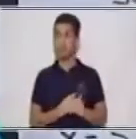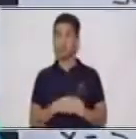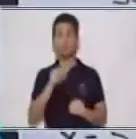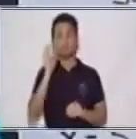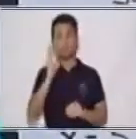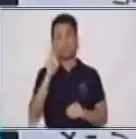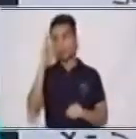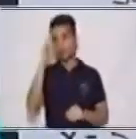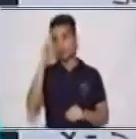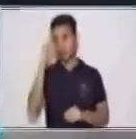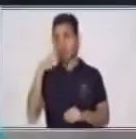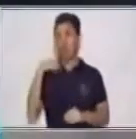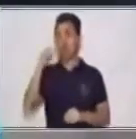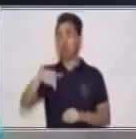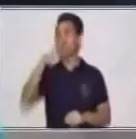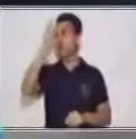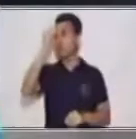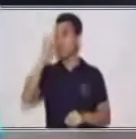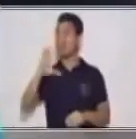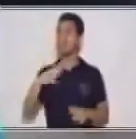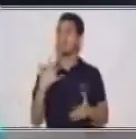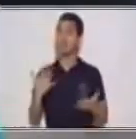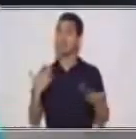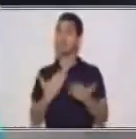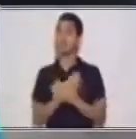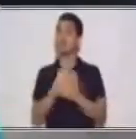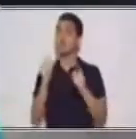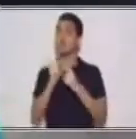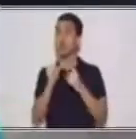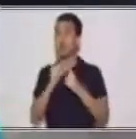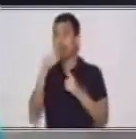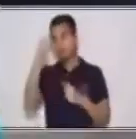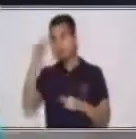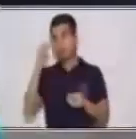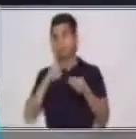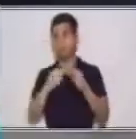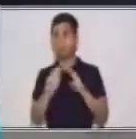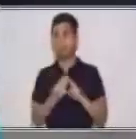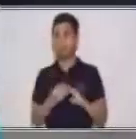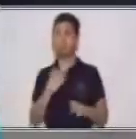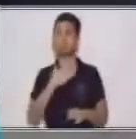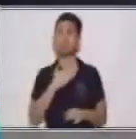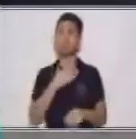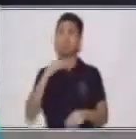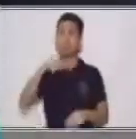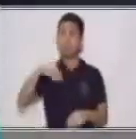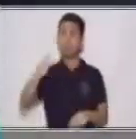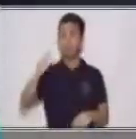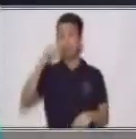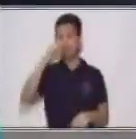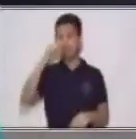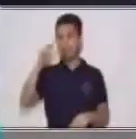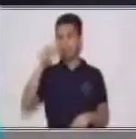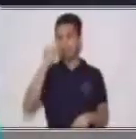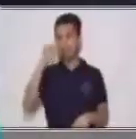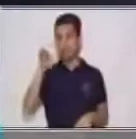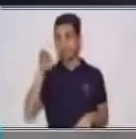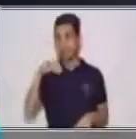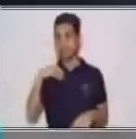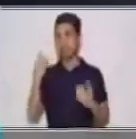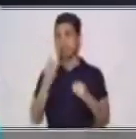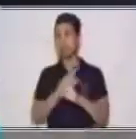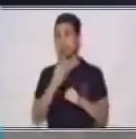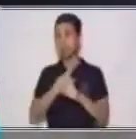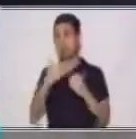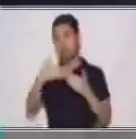hoy aprendimos o estamos aplicando una nueva palabra en matemática, lo que son matrices. Lo vamos a estar utilizando en las